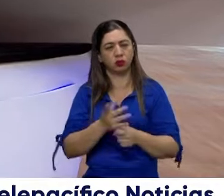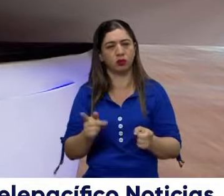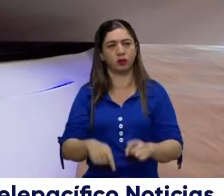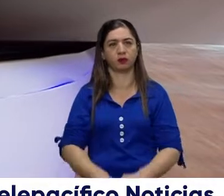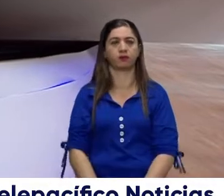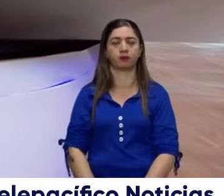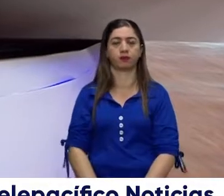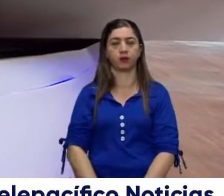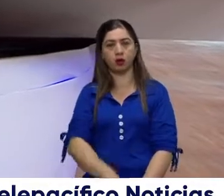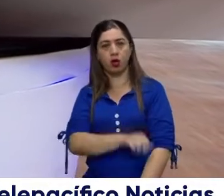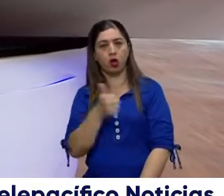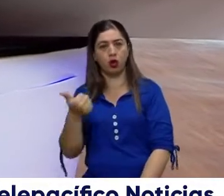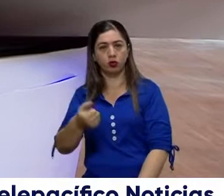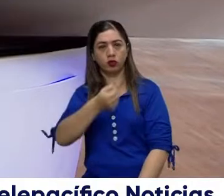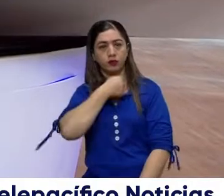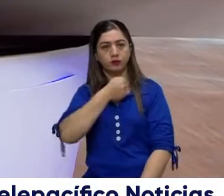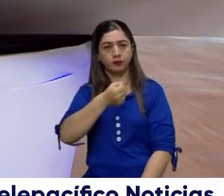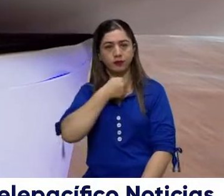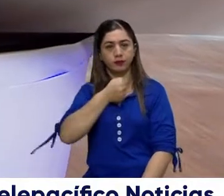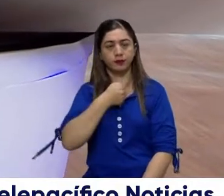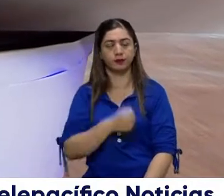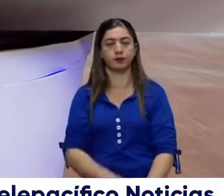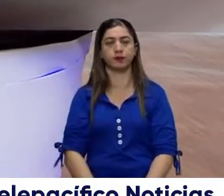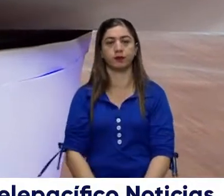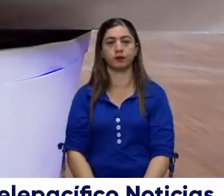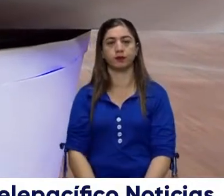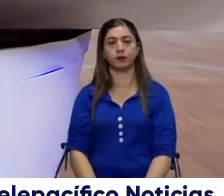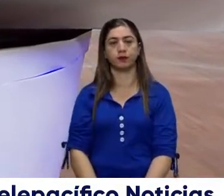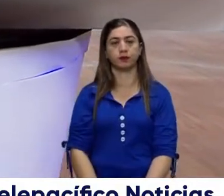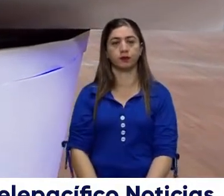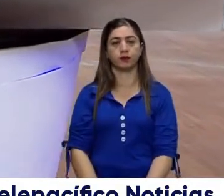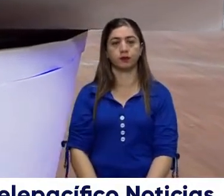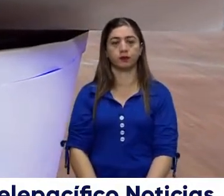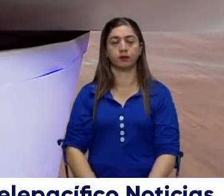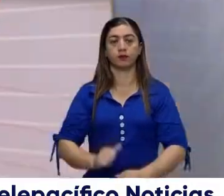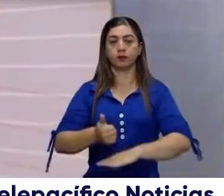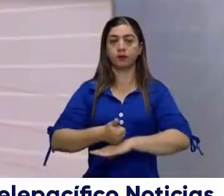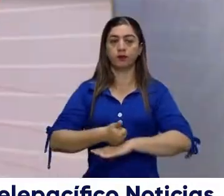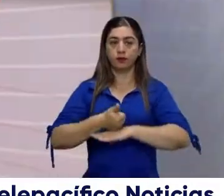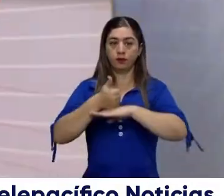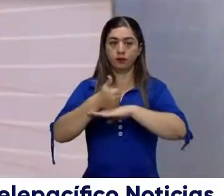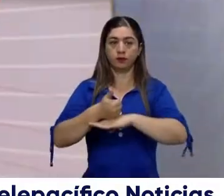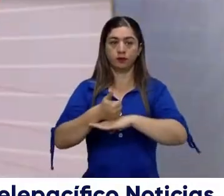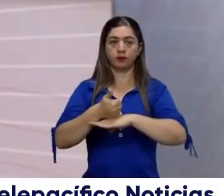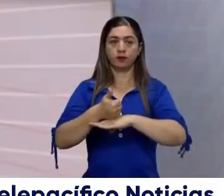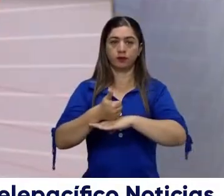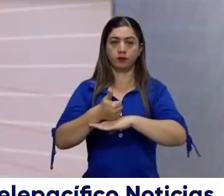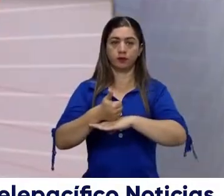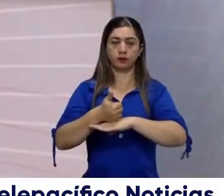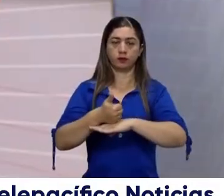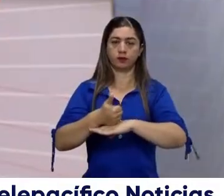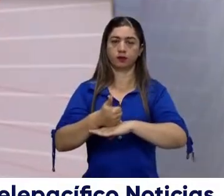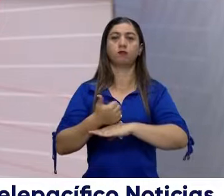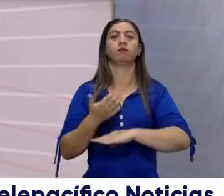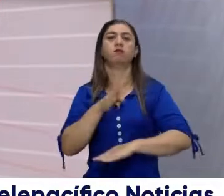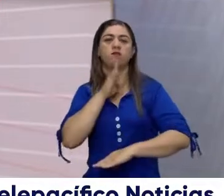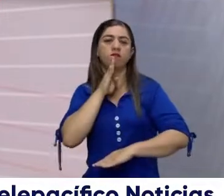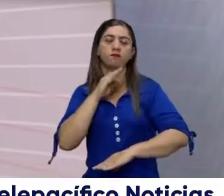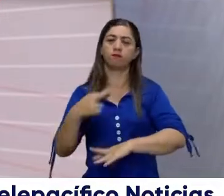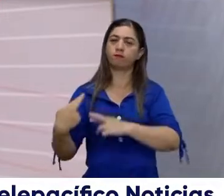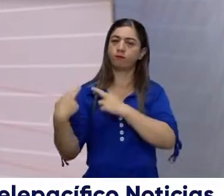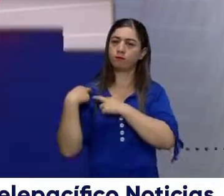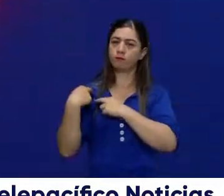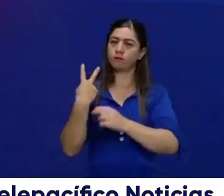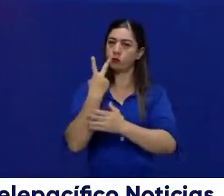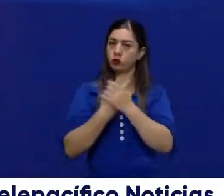Bien, vamos a otras noticias, a otro campo de la información, porque las autoridades están tras la pista de los responsables de un